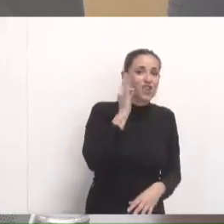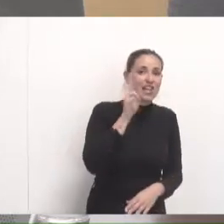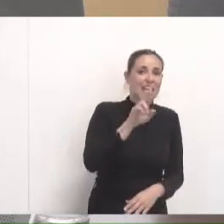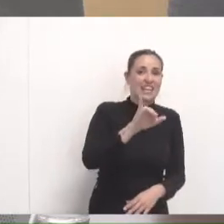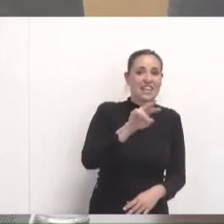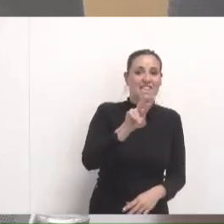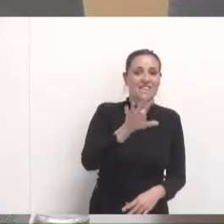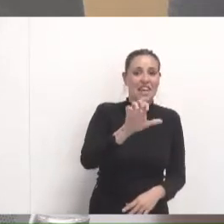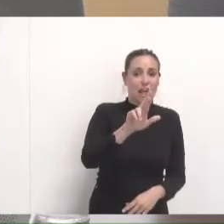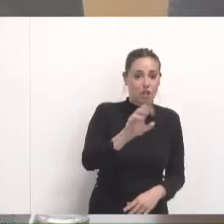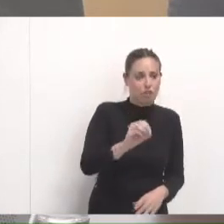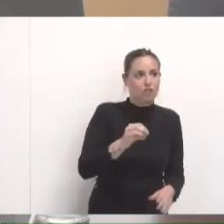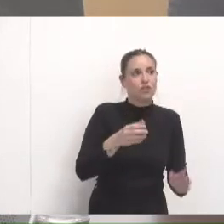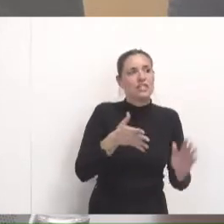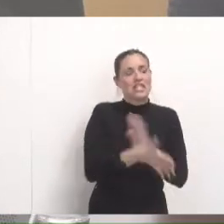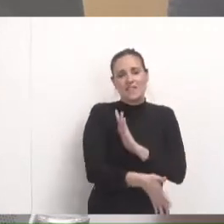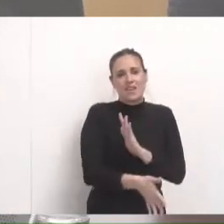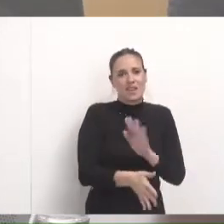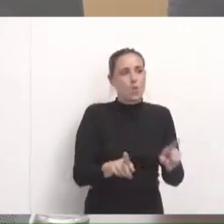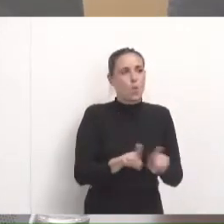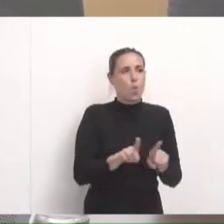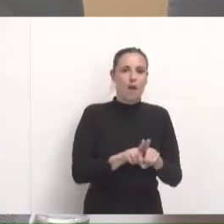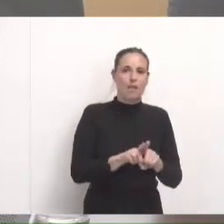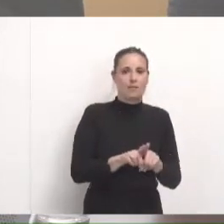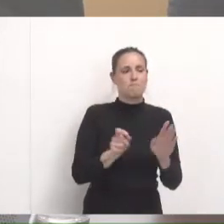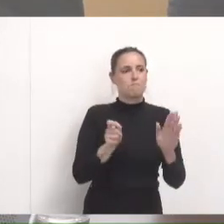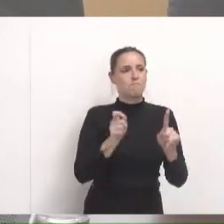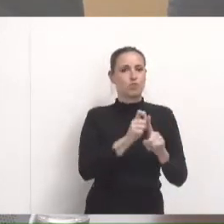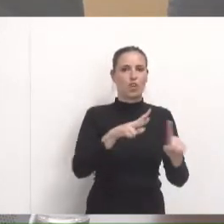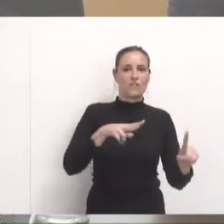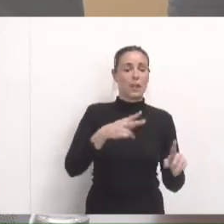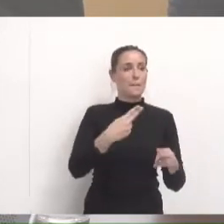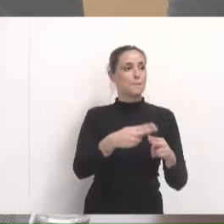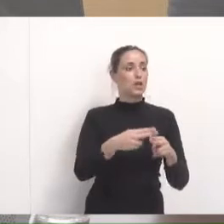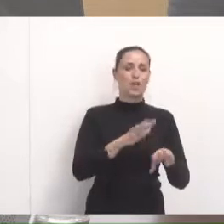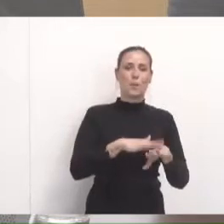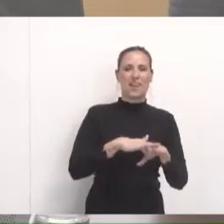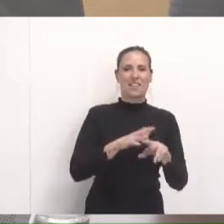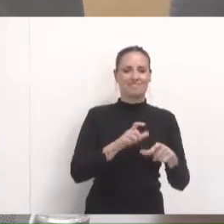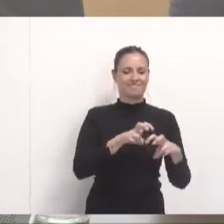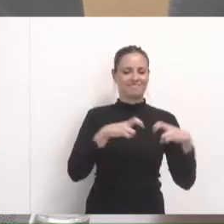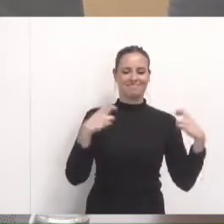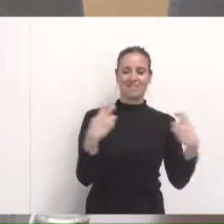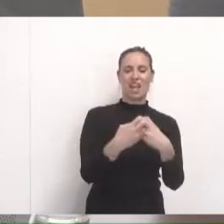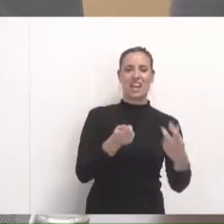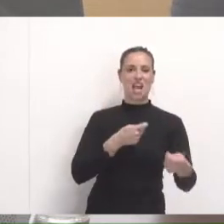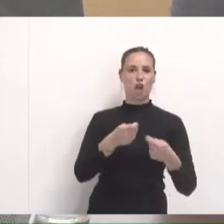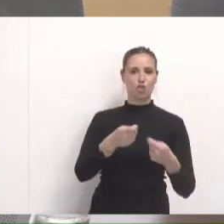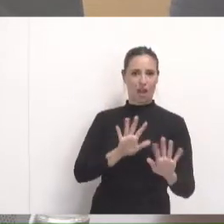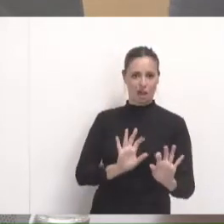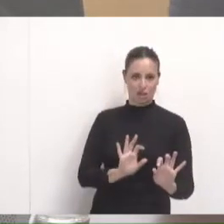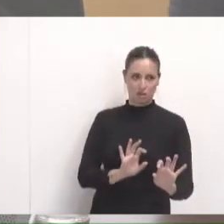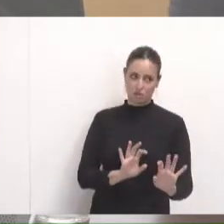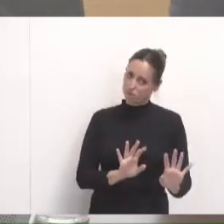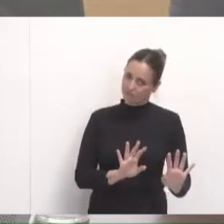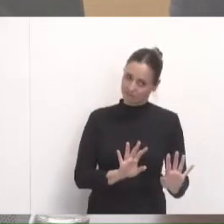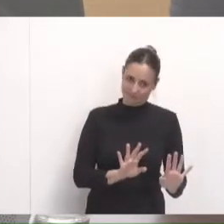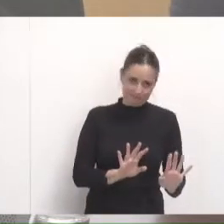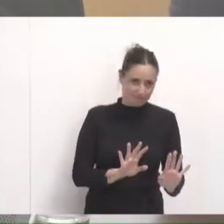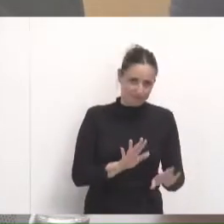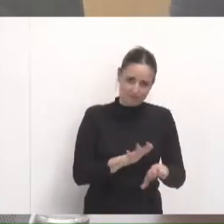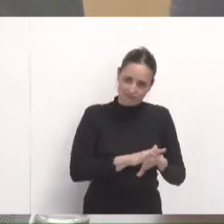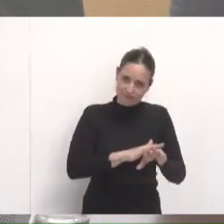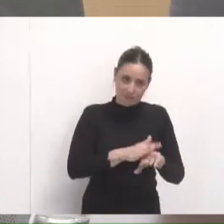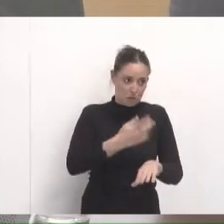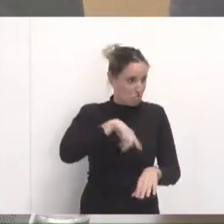proclama política que un punto de acuerdo de vamos a sentarnos a negociar. Repito, nosotros no tenemos ningún